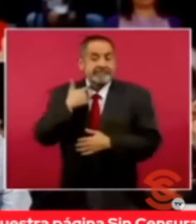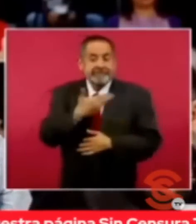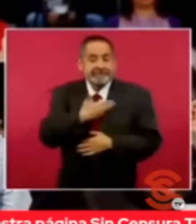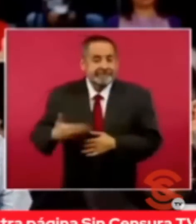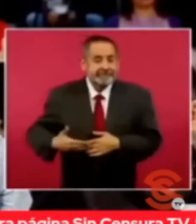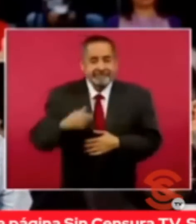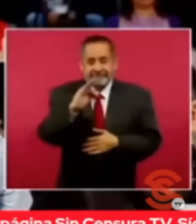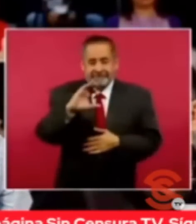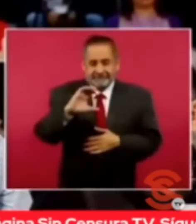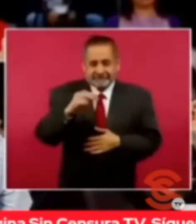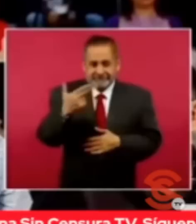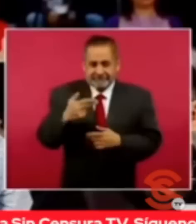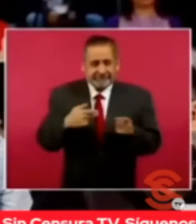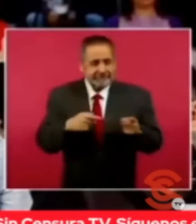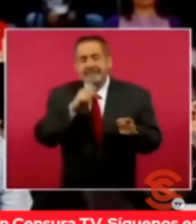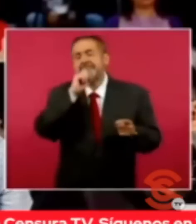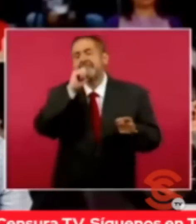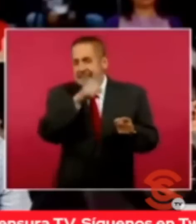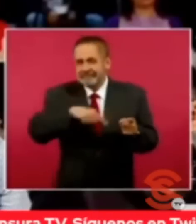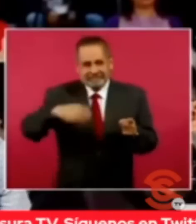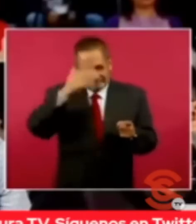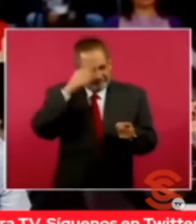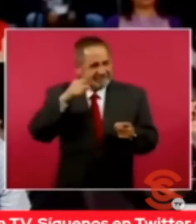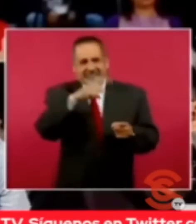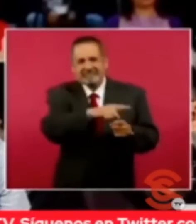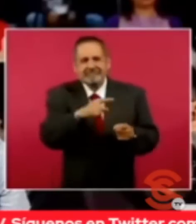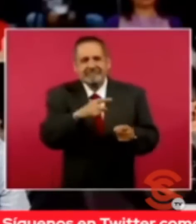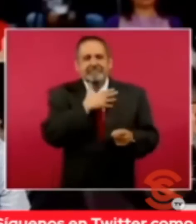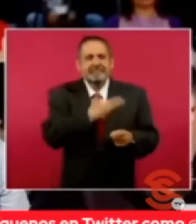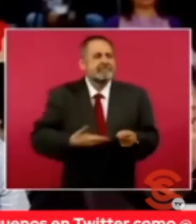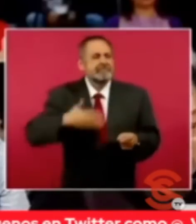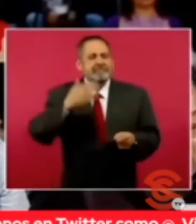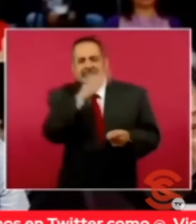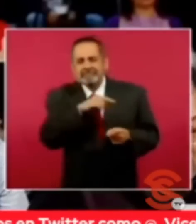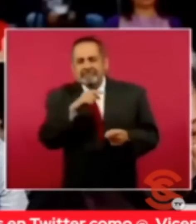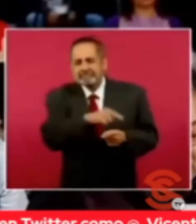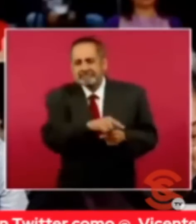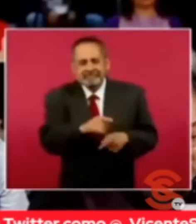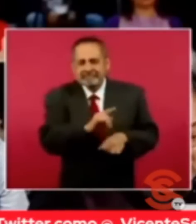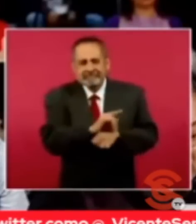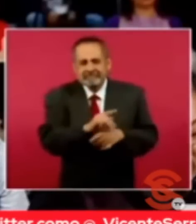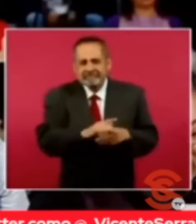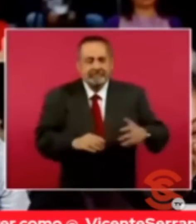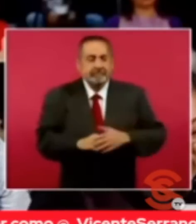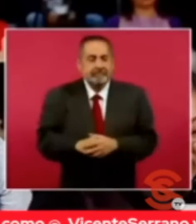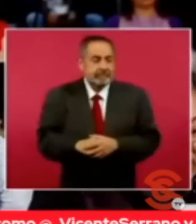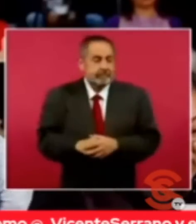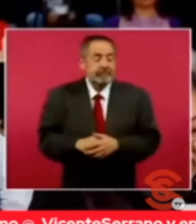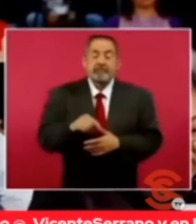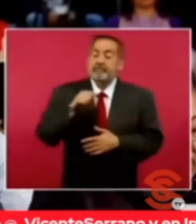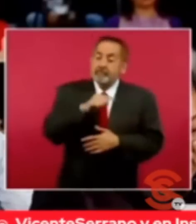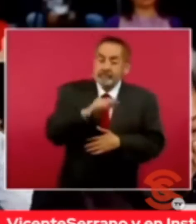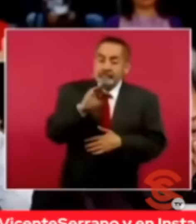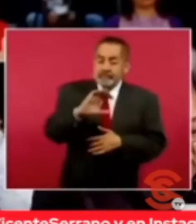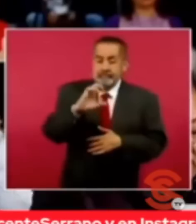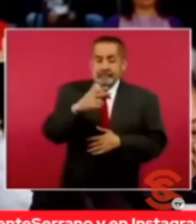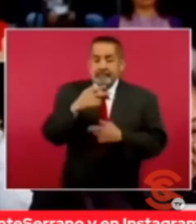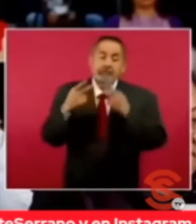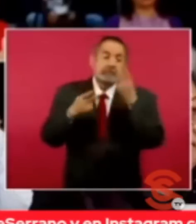que millones de mexicanos consideramos espurio también. Y desde allá Felipe Calderón hace el caldo gordo